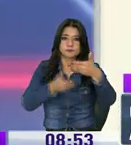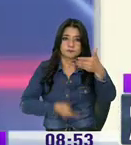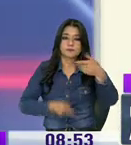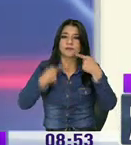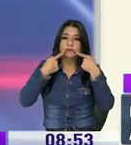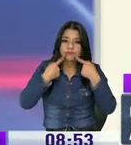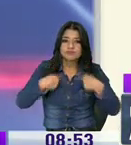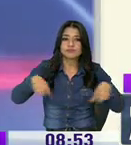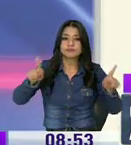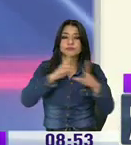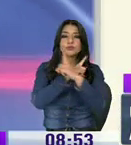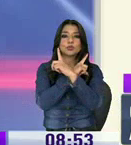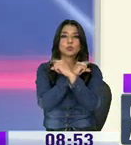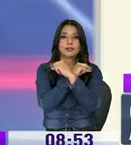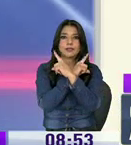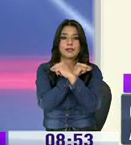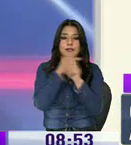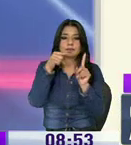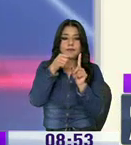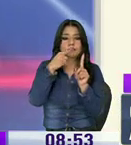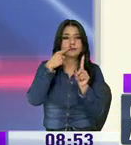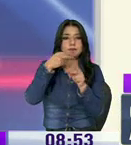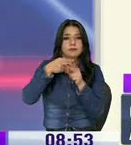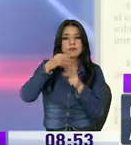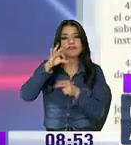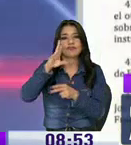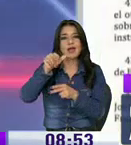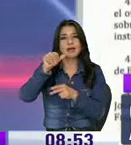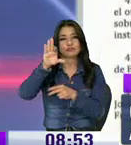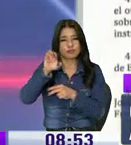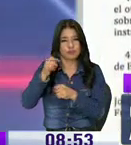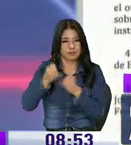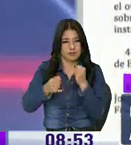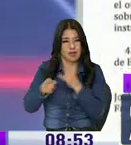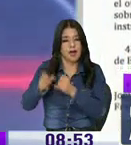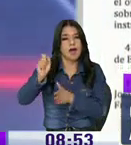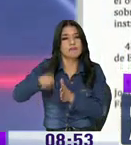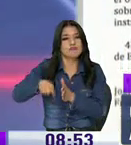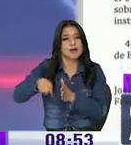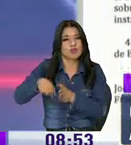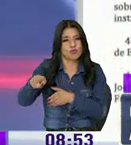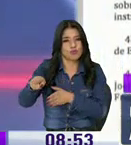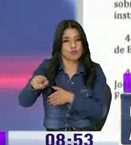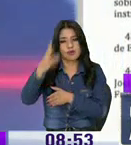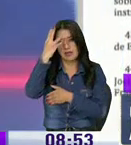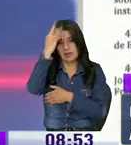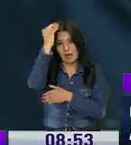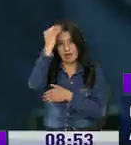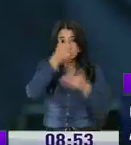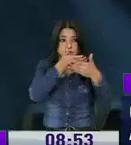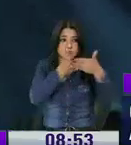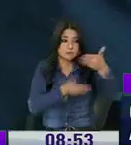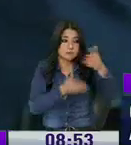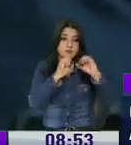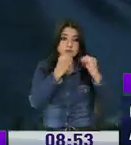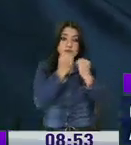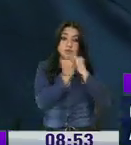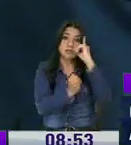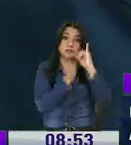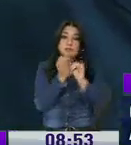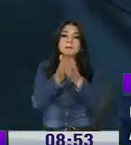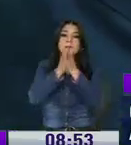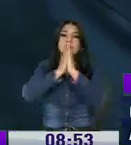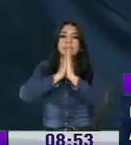la cuenta de Twitter de Fausto Jarrín, abogado de Glass, recoge las solicitudes que el organismo internacional hace a